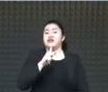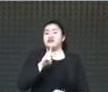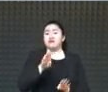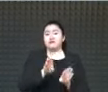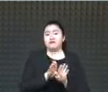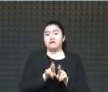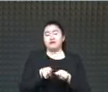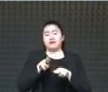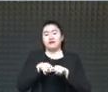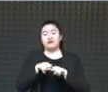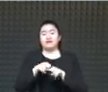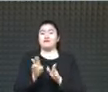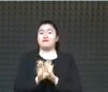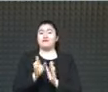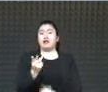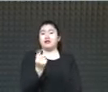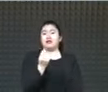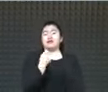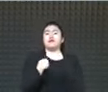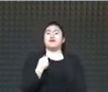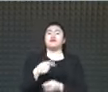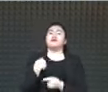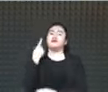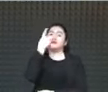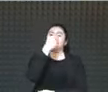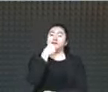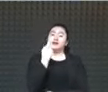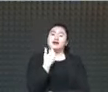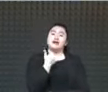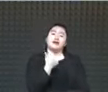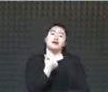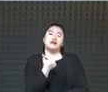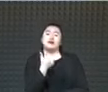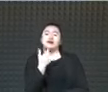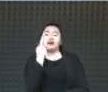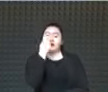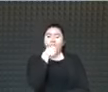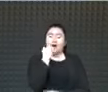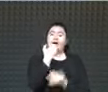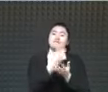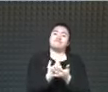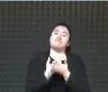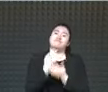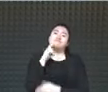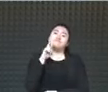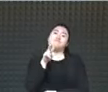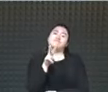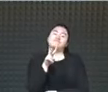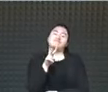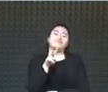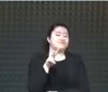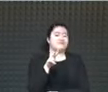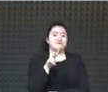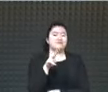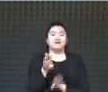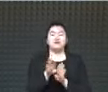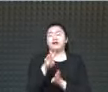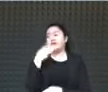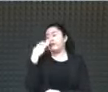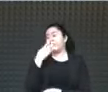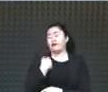estar sentados frente a una televisión durante 5 o 6 horas. Entonces, han dejado la